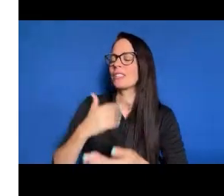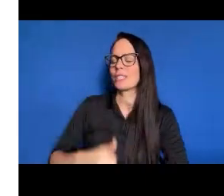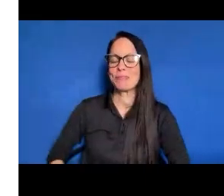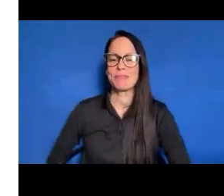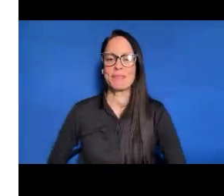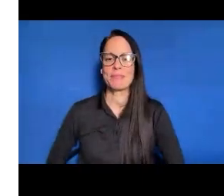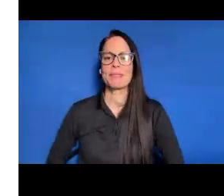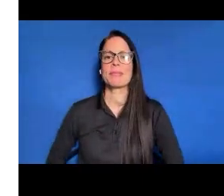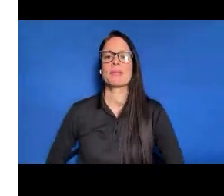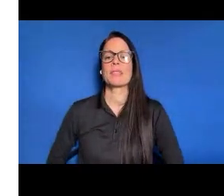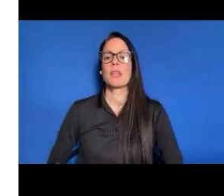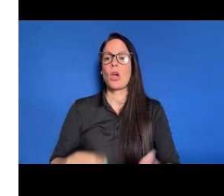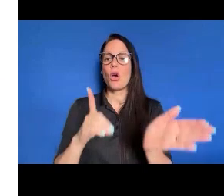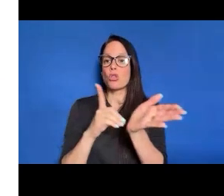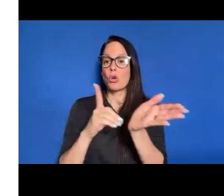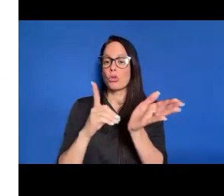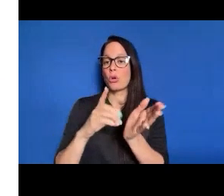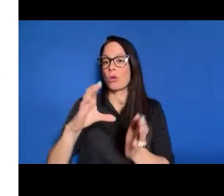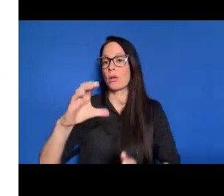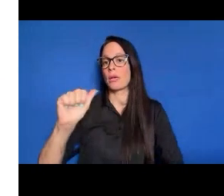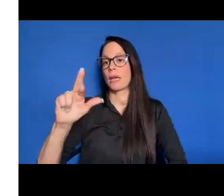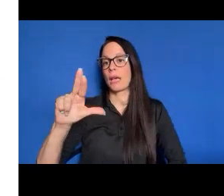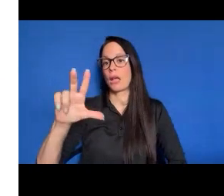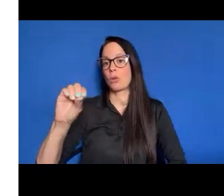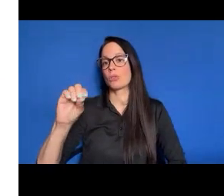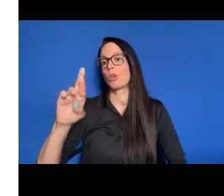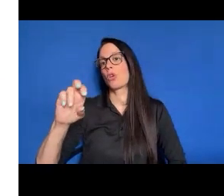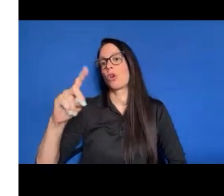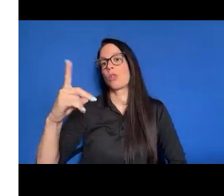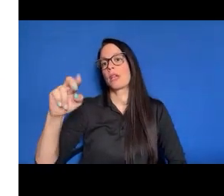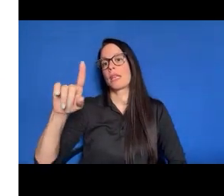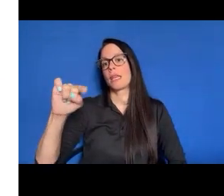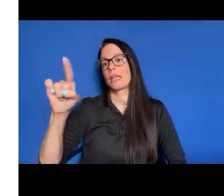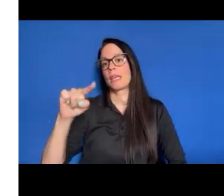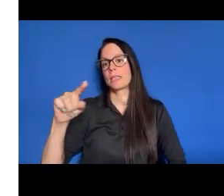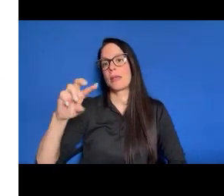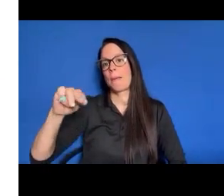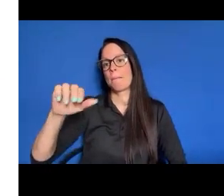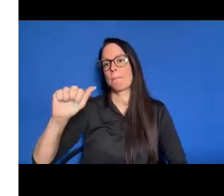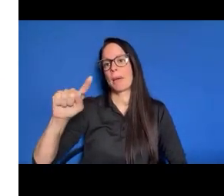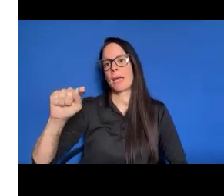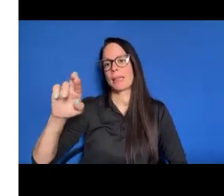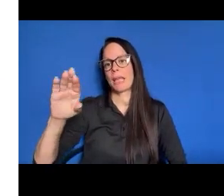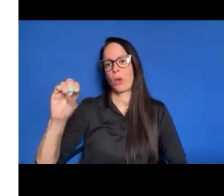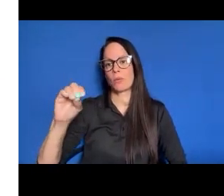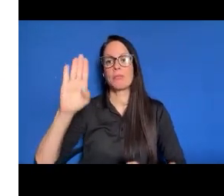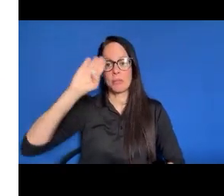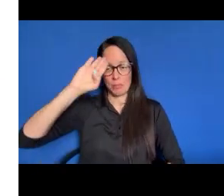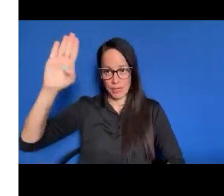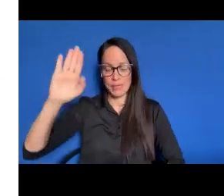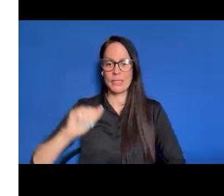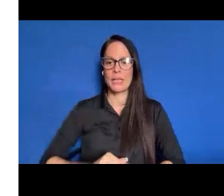Doctor Carlos Rodríguez Mateo. Presente. Presente y presencia. Señor Carlos Rivera